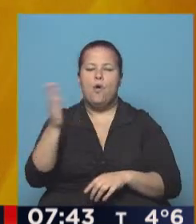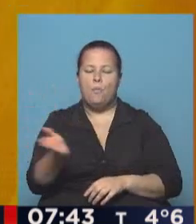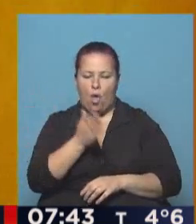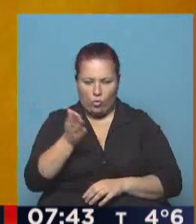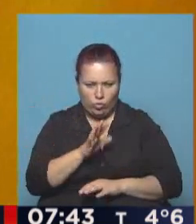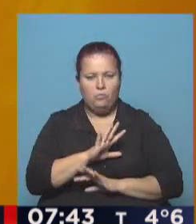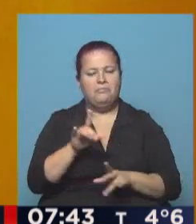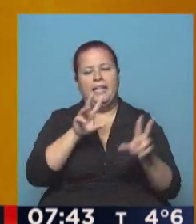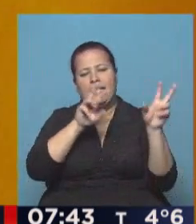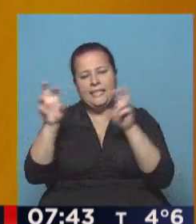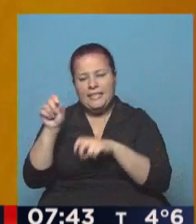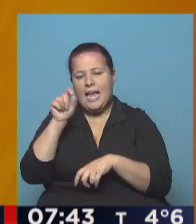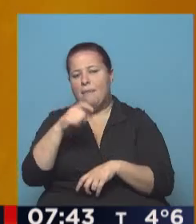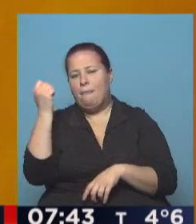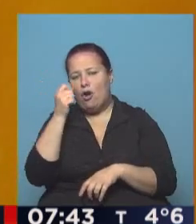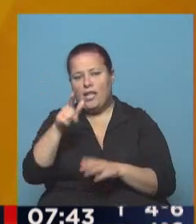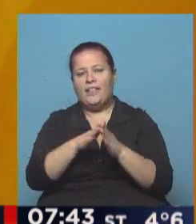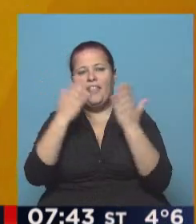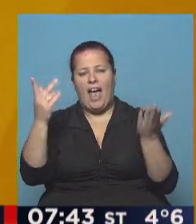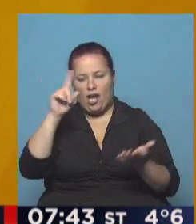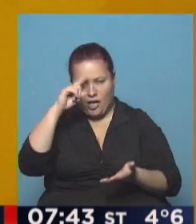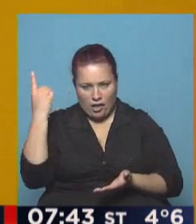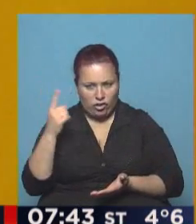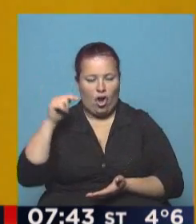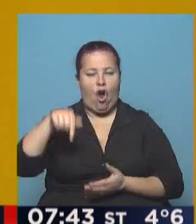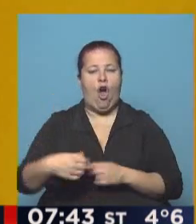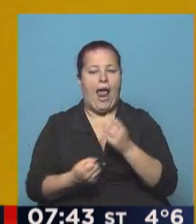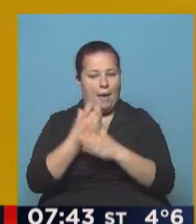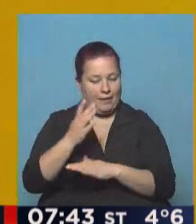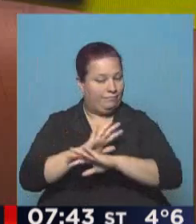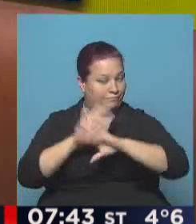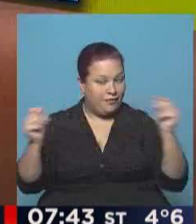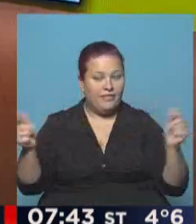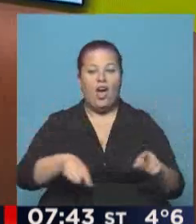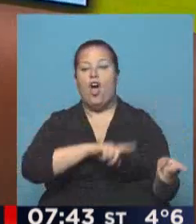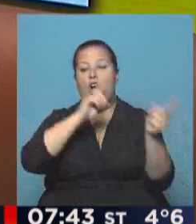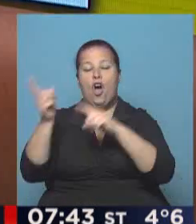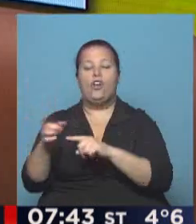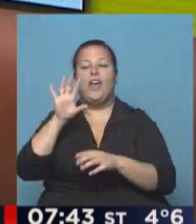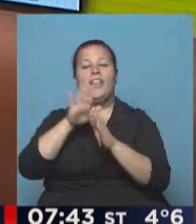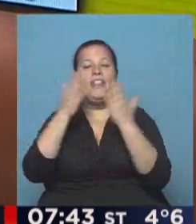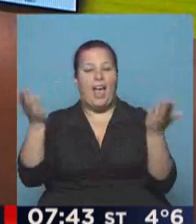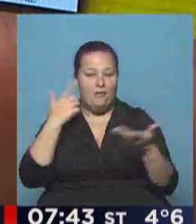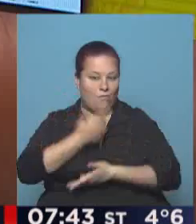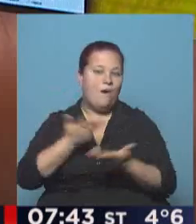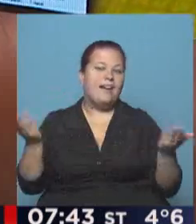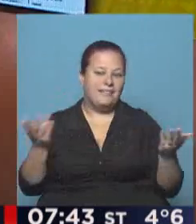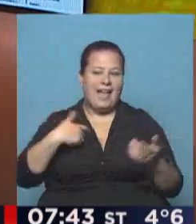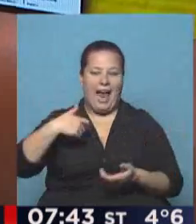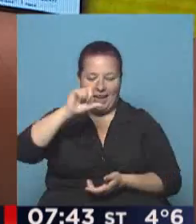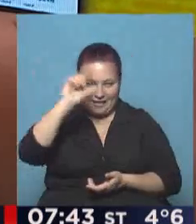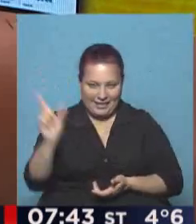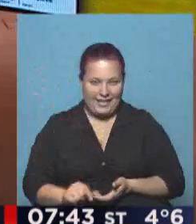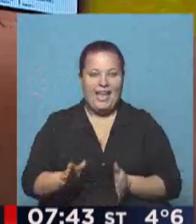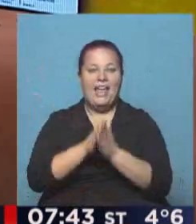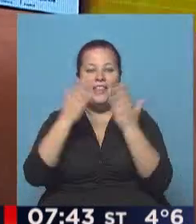Bueno, algunos de los temas centrales del diario La Nación esta mañana. Rápidamente nos trasladamos a la portada y la compartimos, claro, con todo el país,